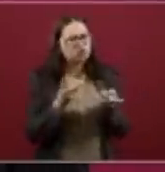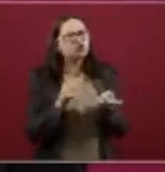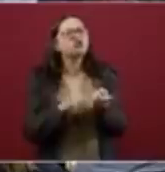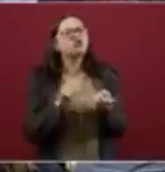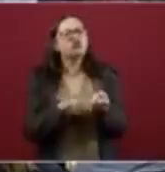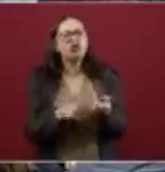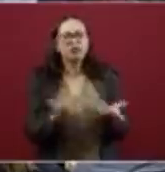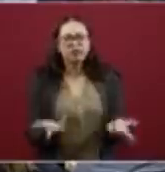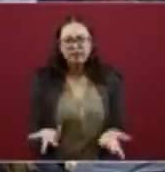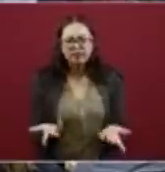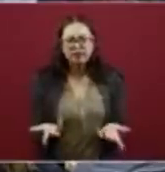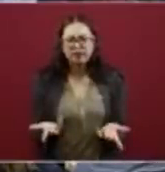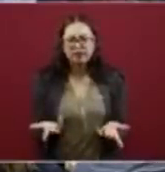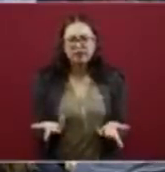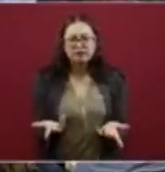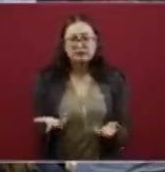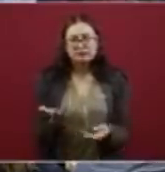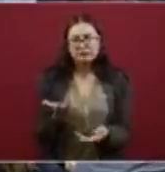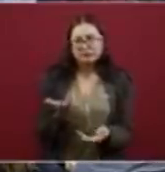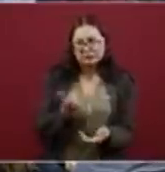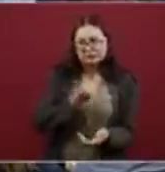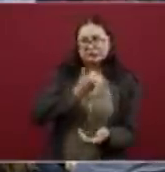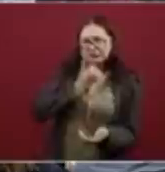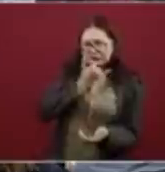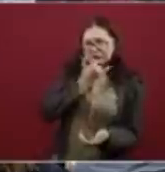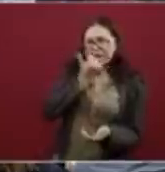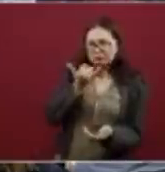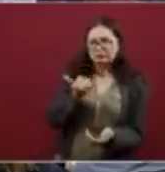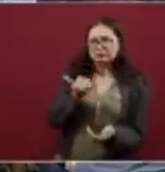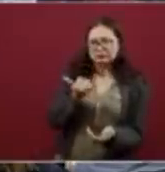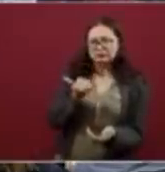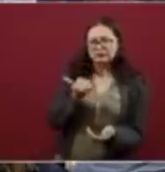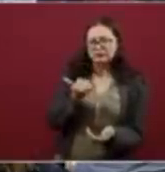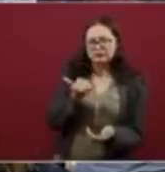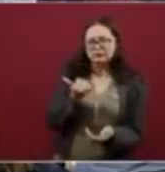el decir, yo me equivoqué,